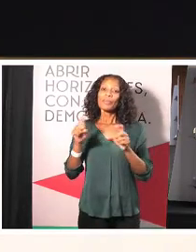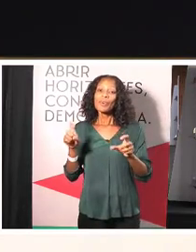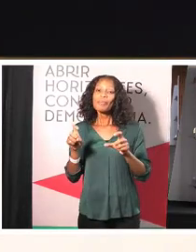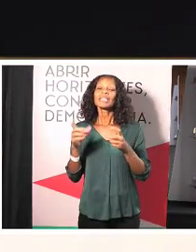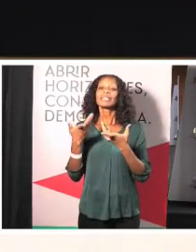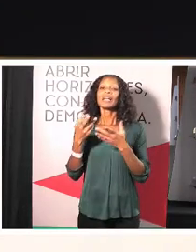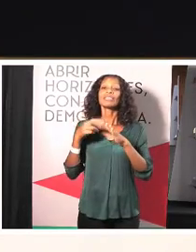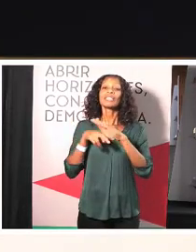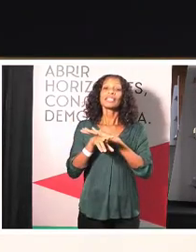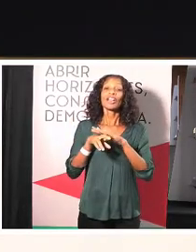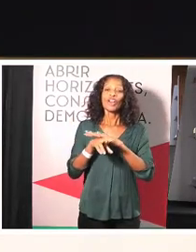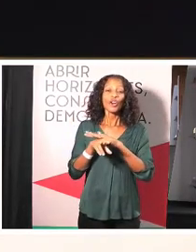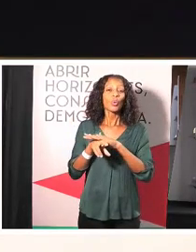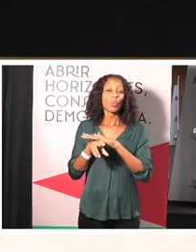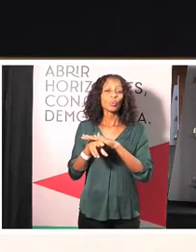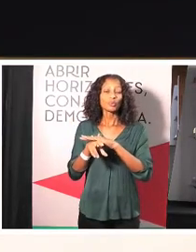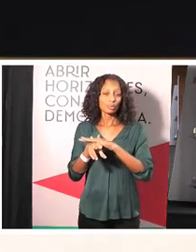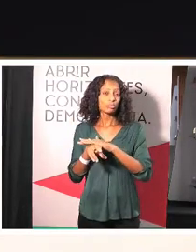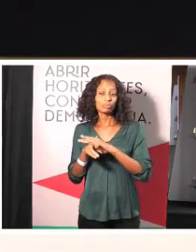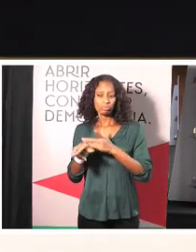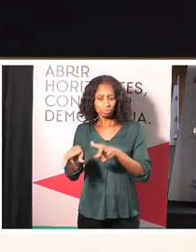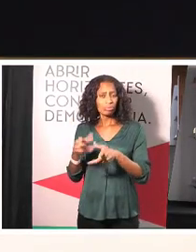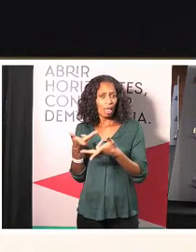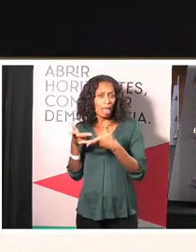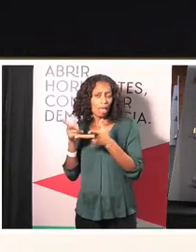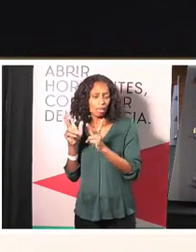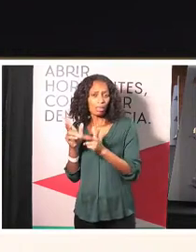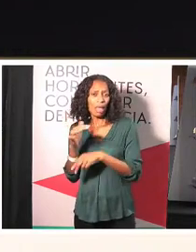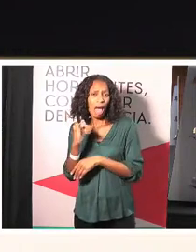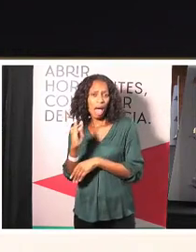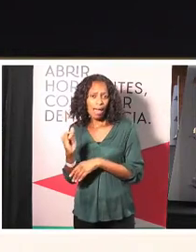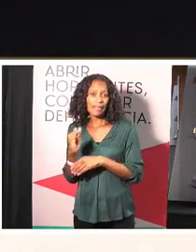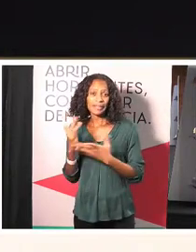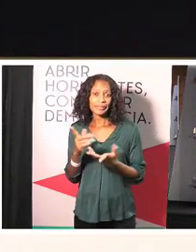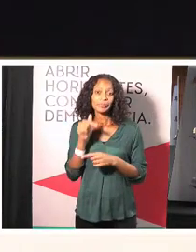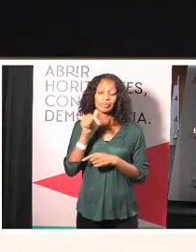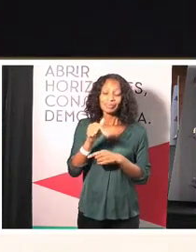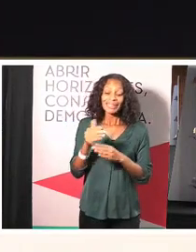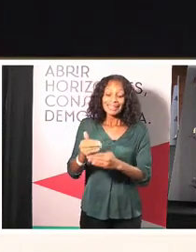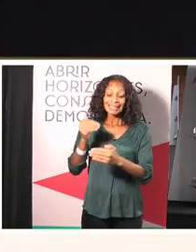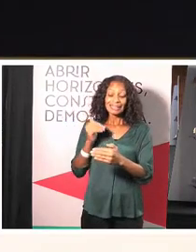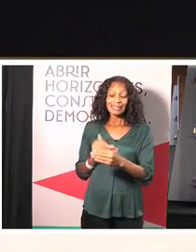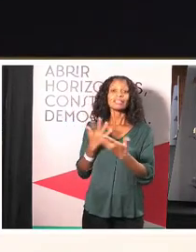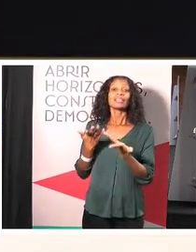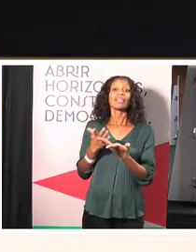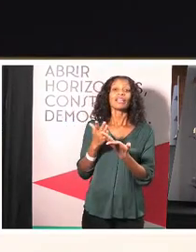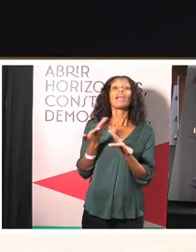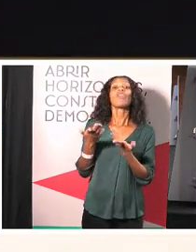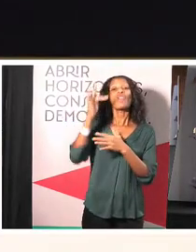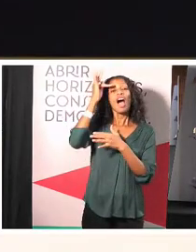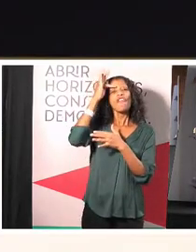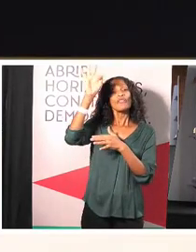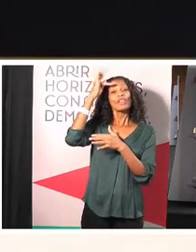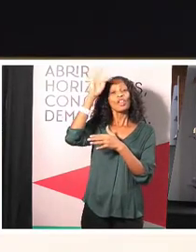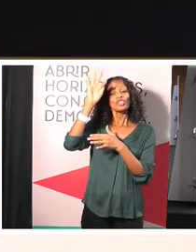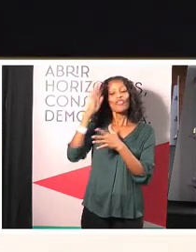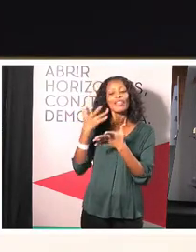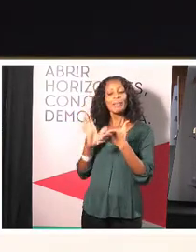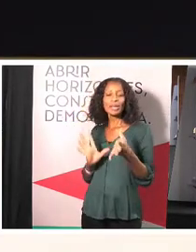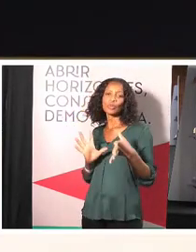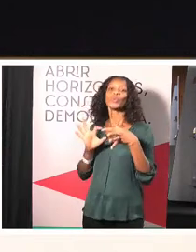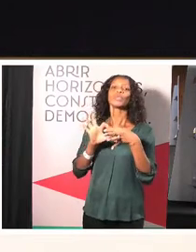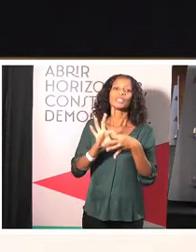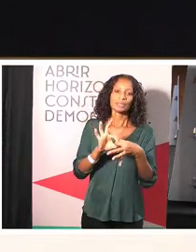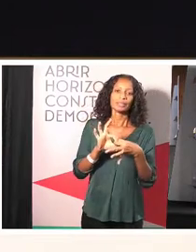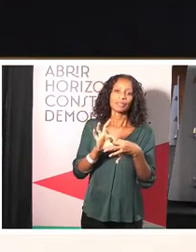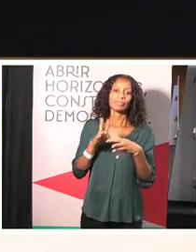Y por otro lado, que es importante, hay una filosofía detrás que los unifica. Que no solamente podríamos hablar de este